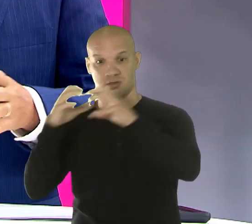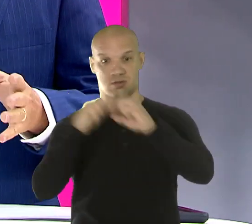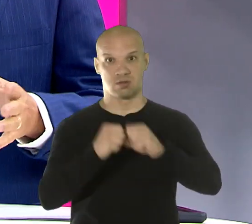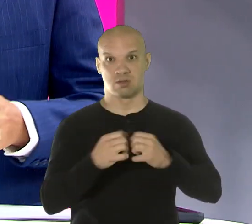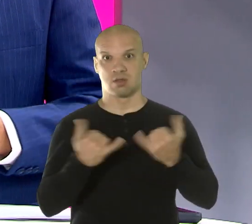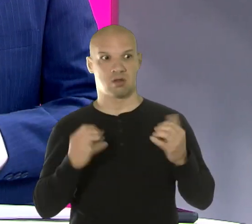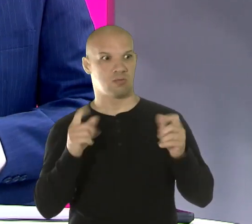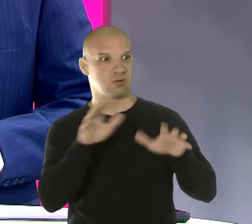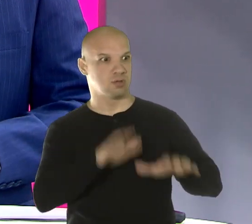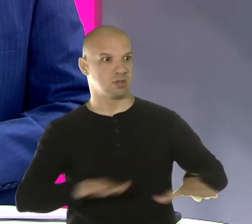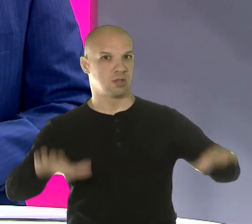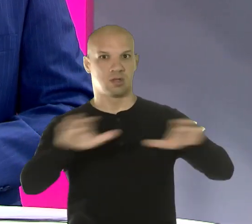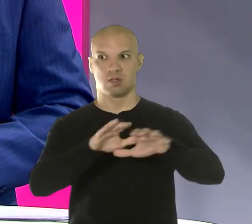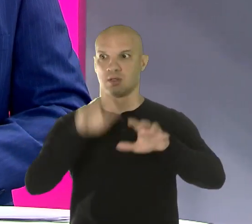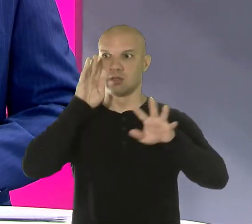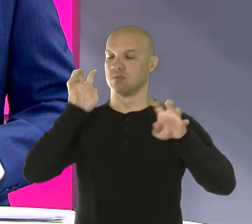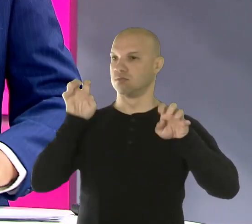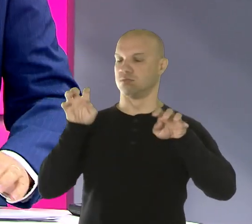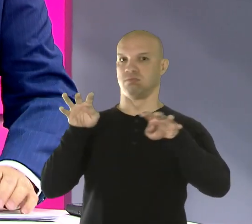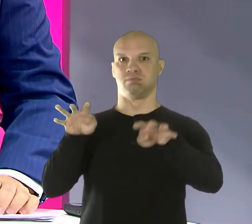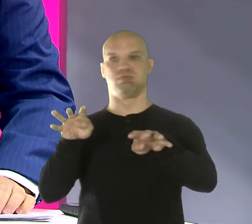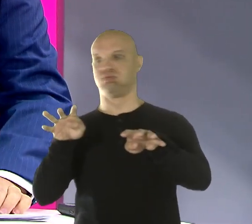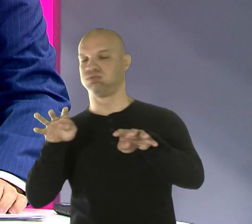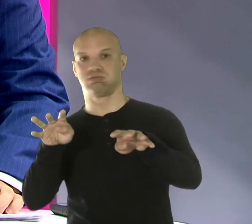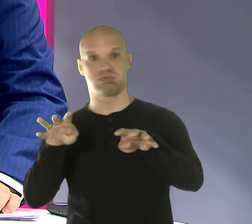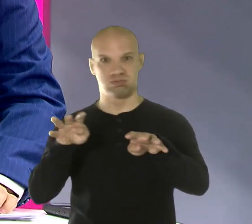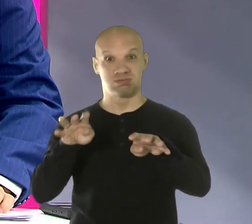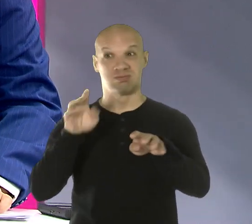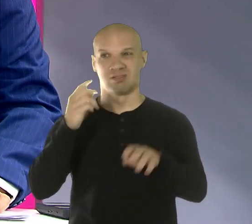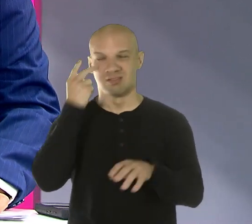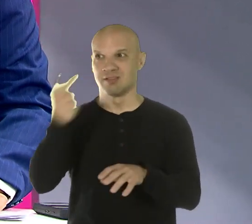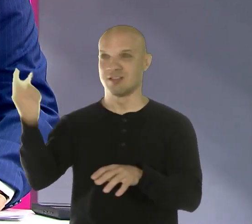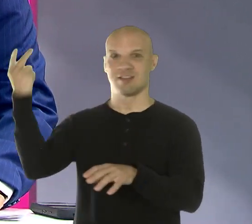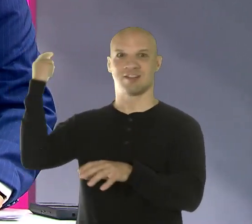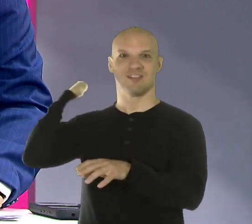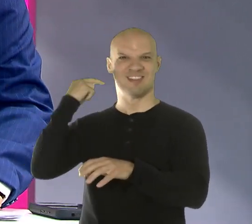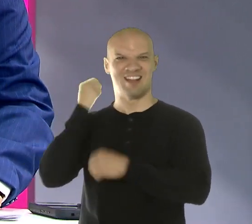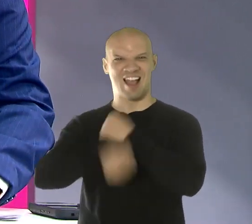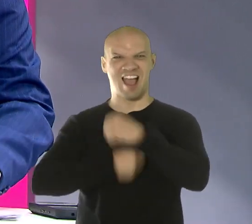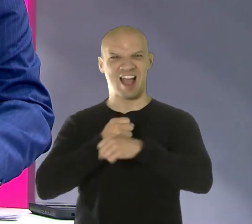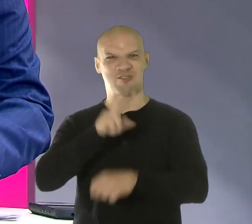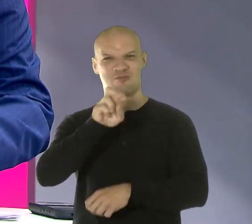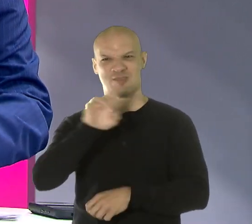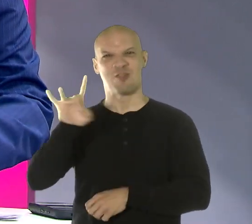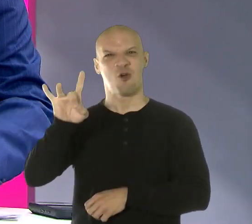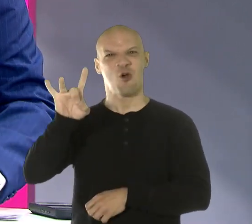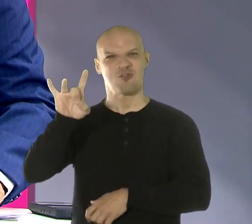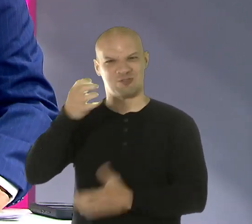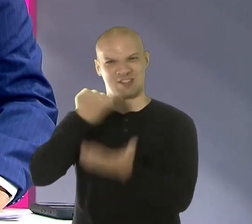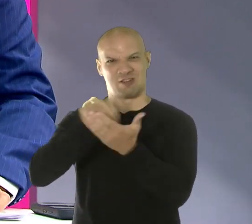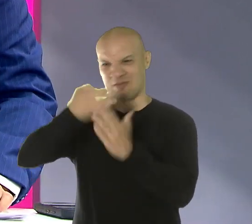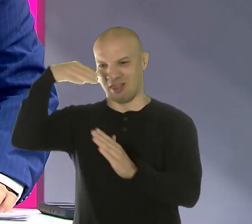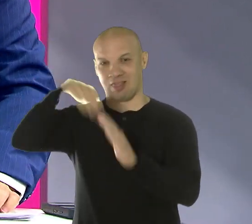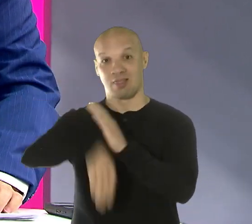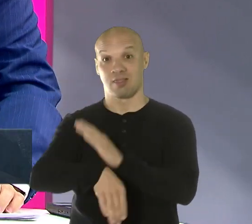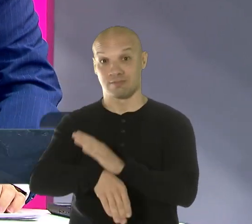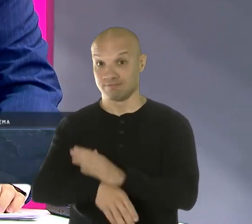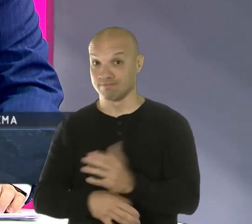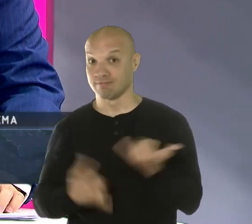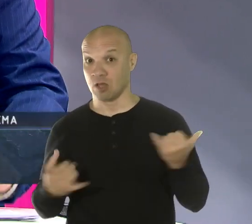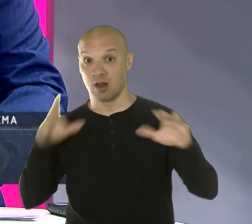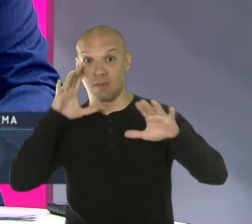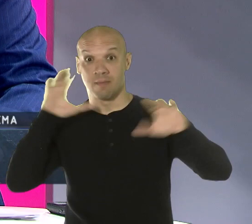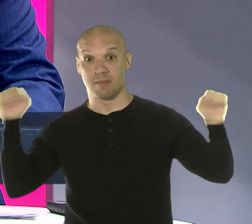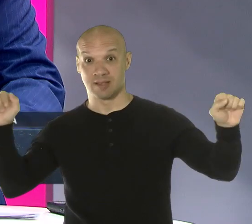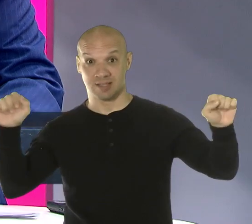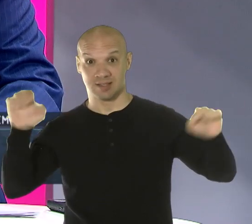sectores y recuerdos en el mercado de lo que fue la crisis financiera de 2008. Esto provocó que el propio presidente de los Estados